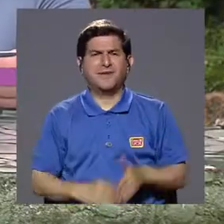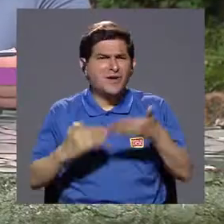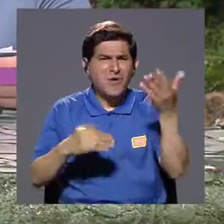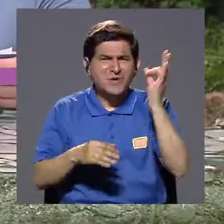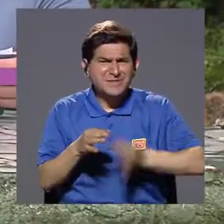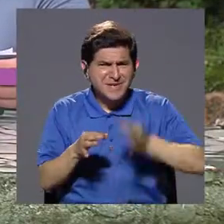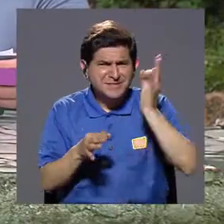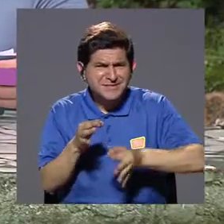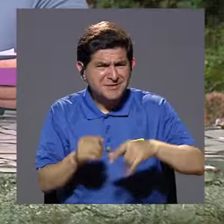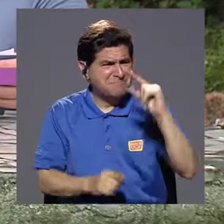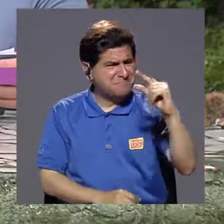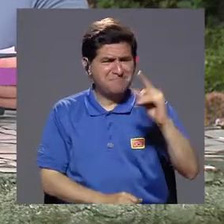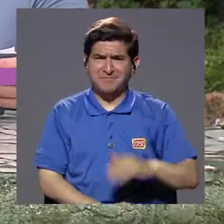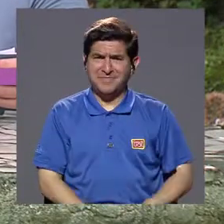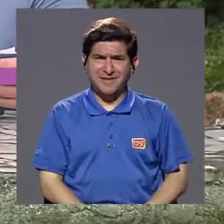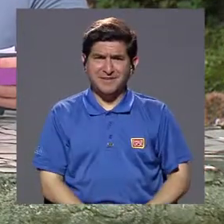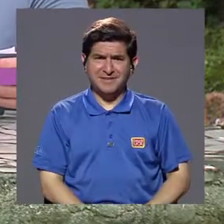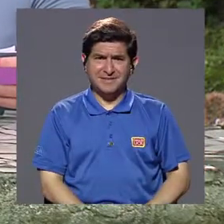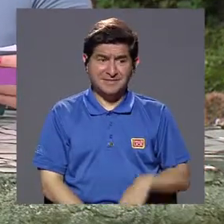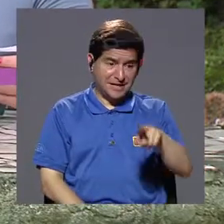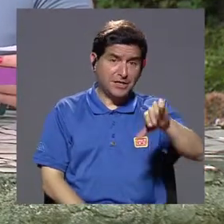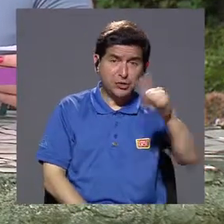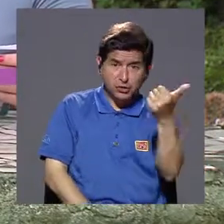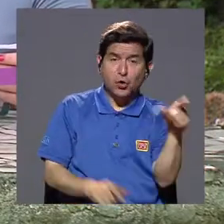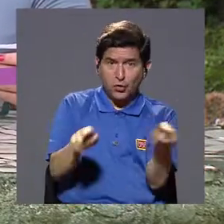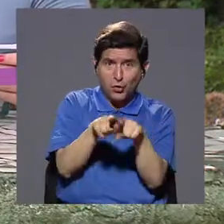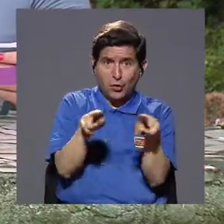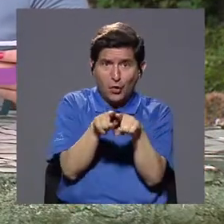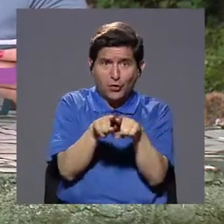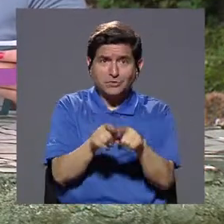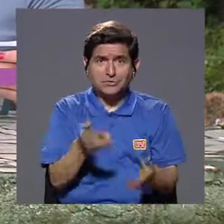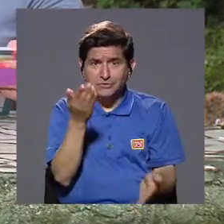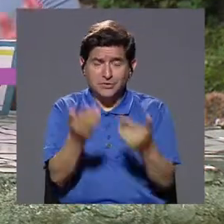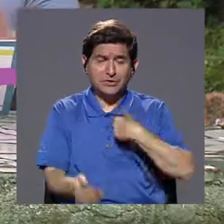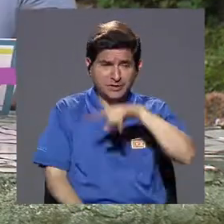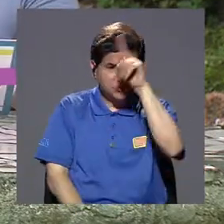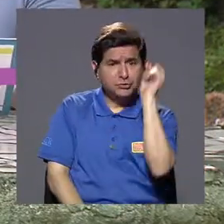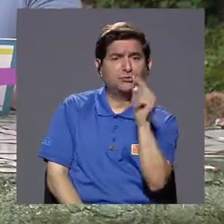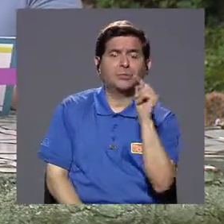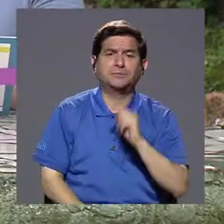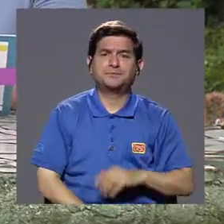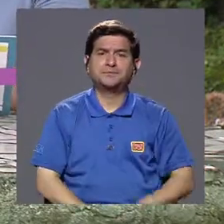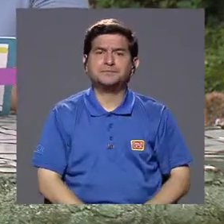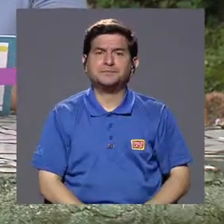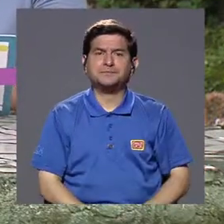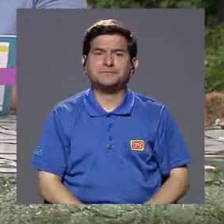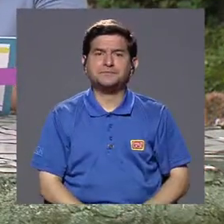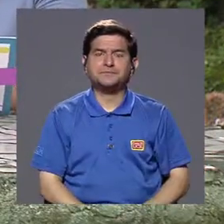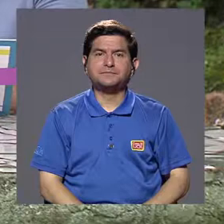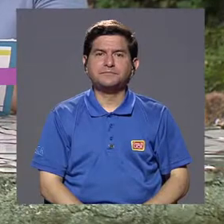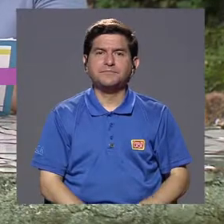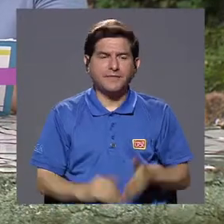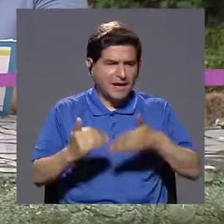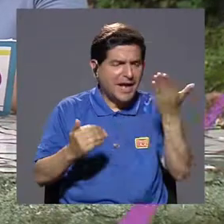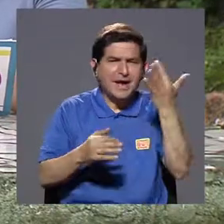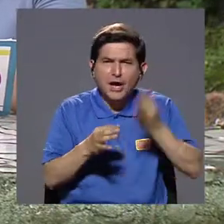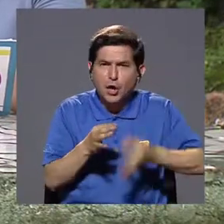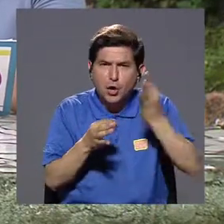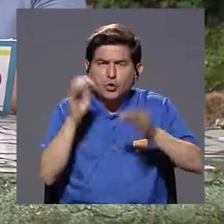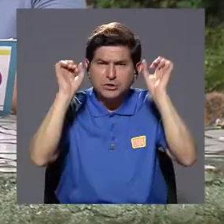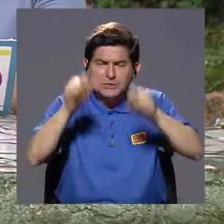otro también que le va a preguntar que si en las cosas sencillas podemos también o pequeñas encontrar la